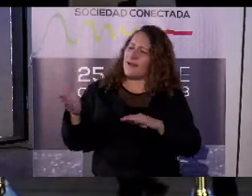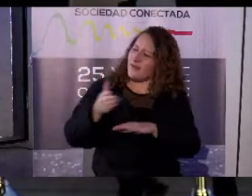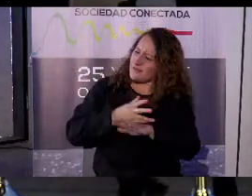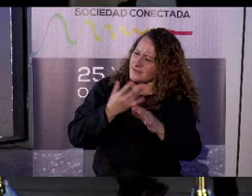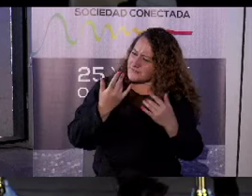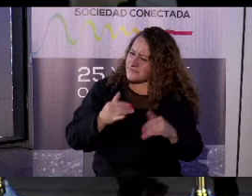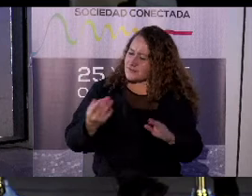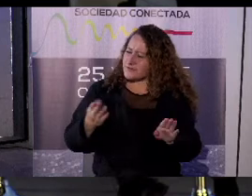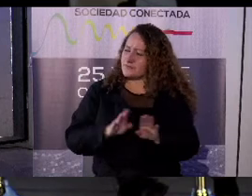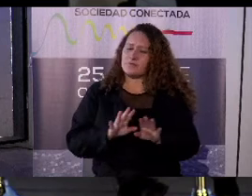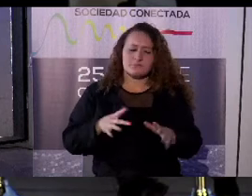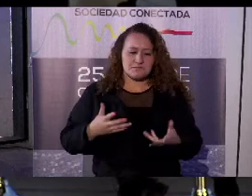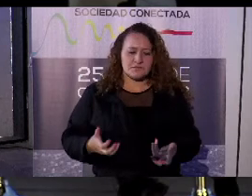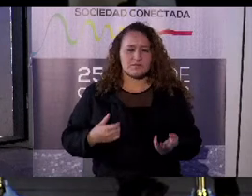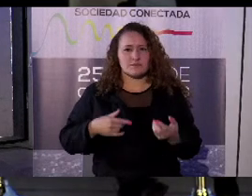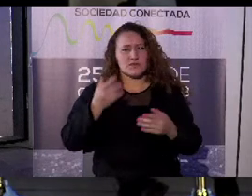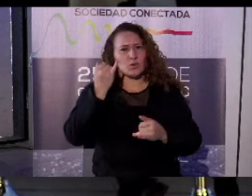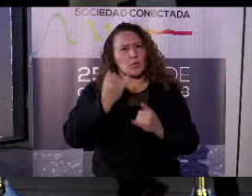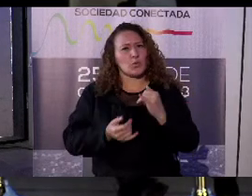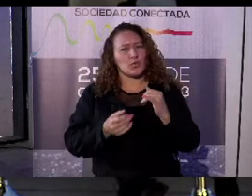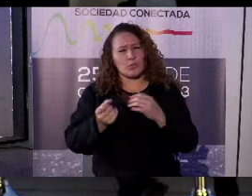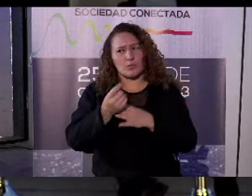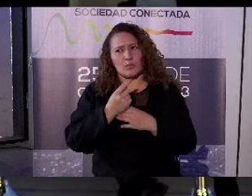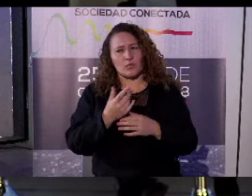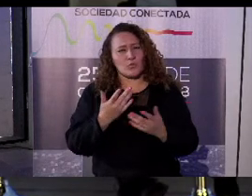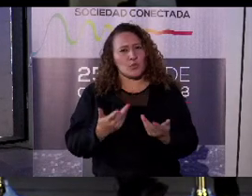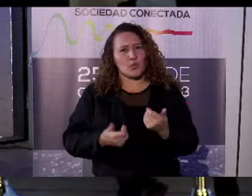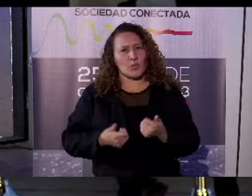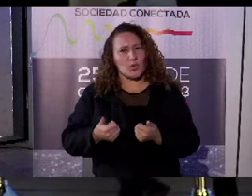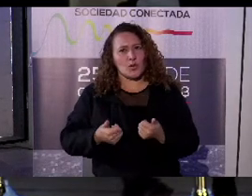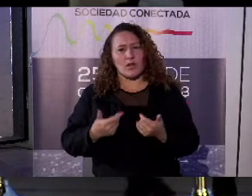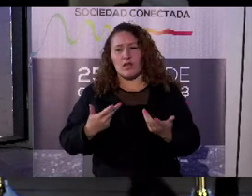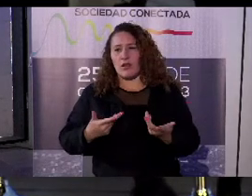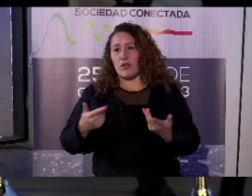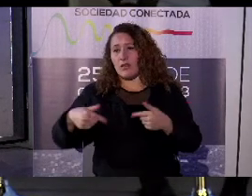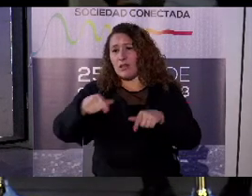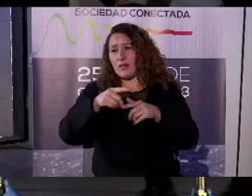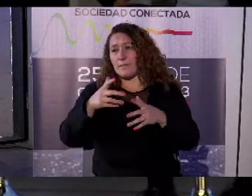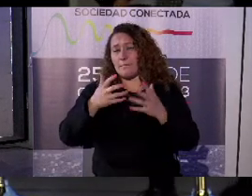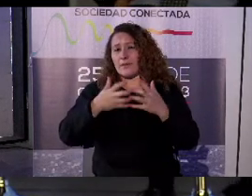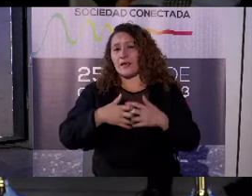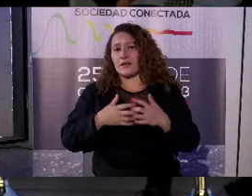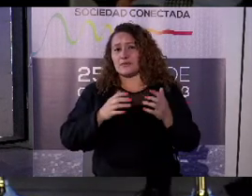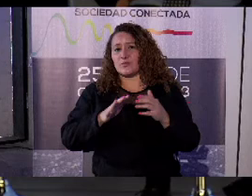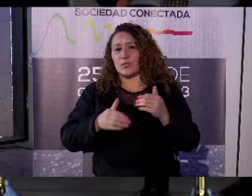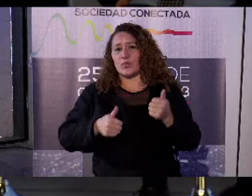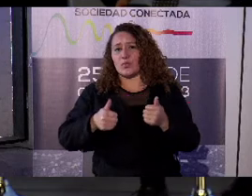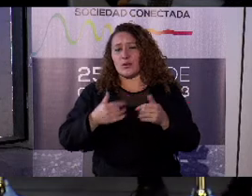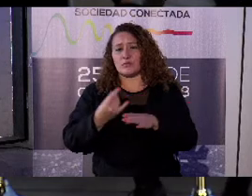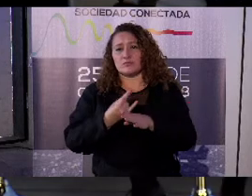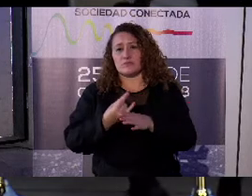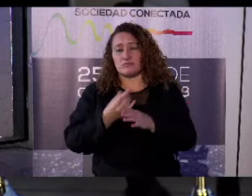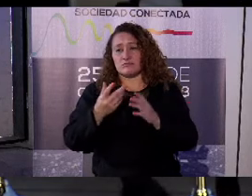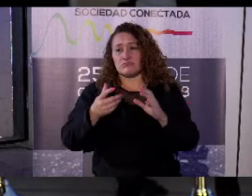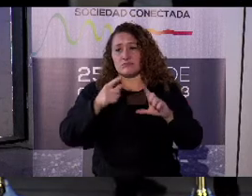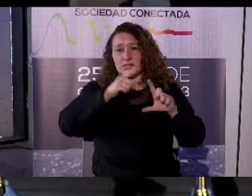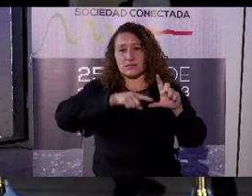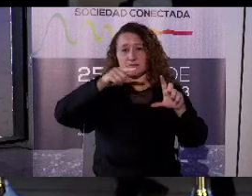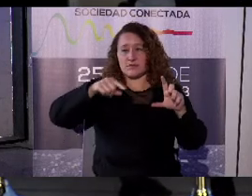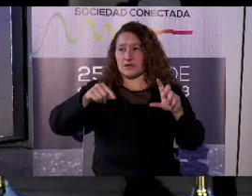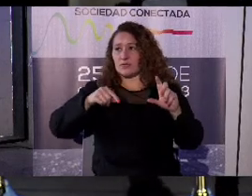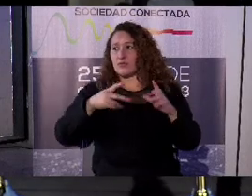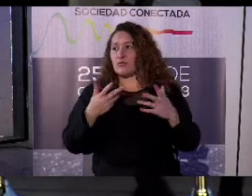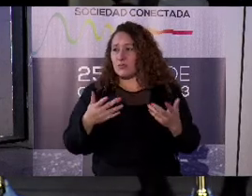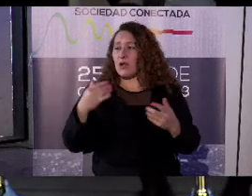mecanismos estamos utilizando para la la armonización del espectro en en nuestras nuestra región y bueno para eso tenemos a la